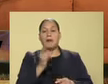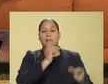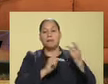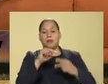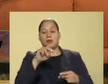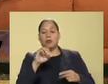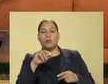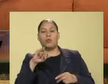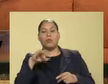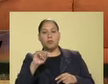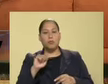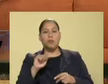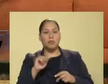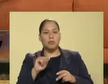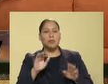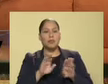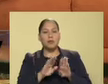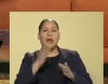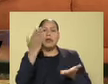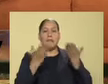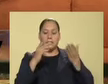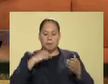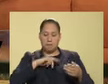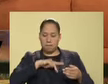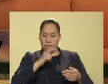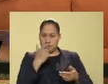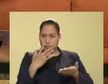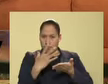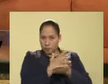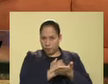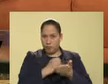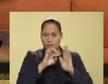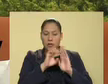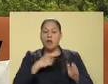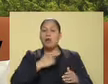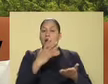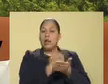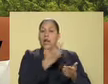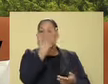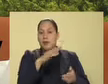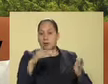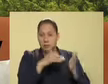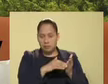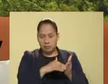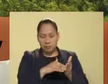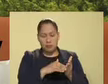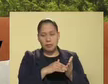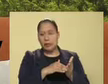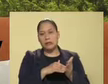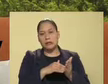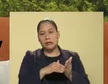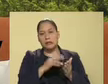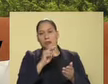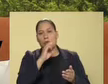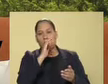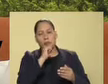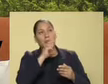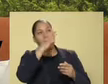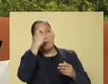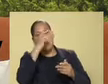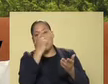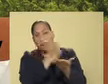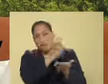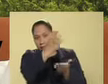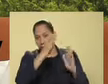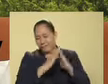ser en función de lo que tú ganes. De lo que tú ganes. Si ganas 10,000 pesos, pues obviamente no te va a alcanzar para un crédito